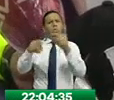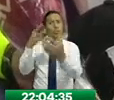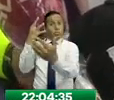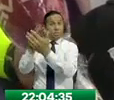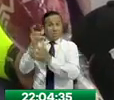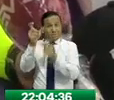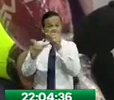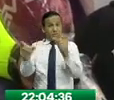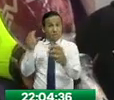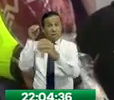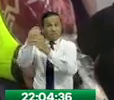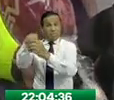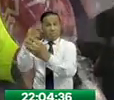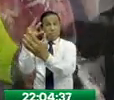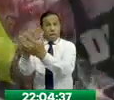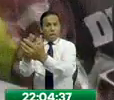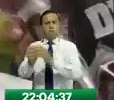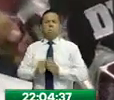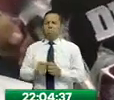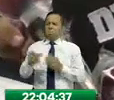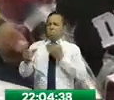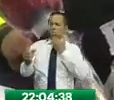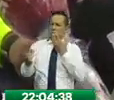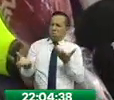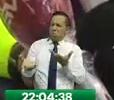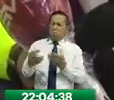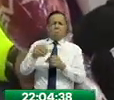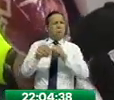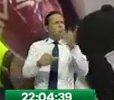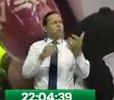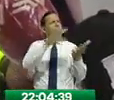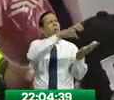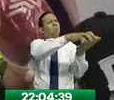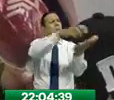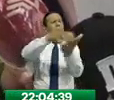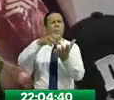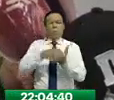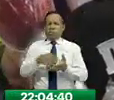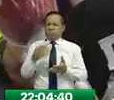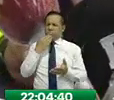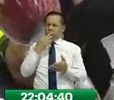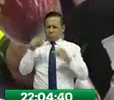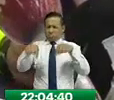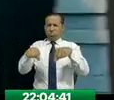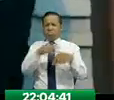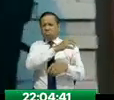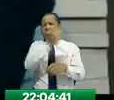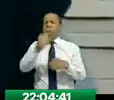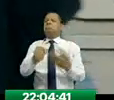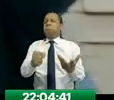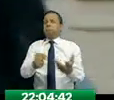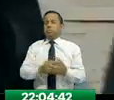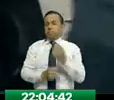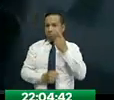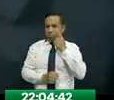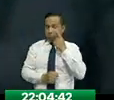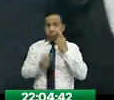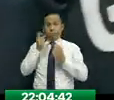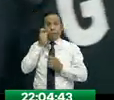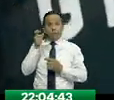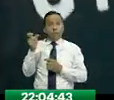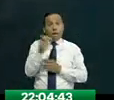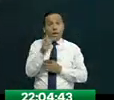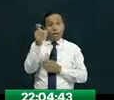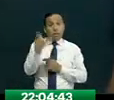libertad que se encontraban en otras provincias. Estamos en análisis en cuanto a las bandas, pero sí son personas de alta peligrosidad. Según la fiscalía, los